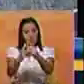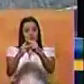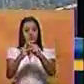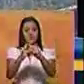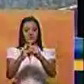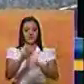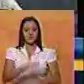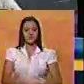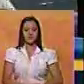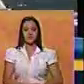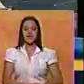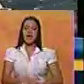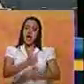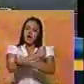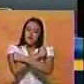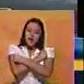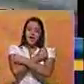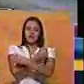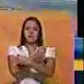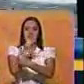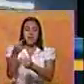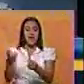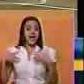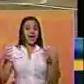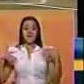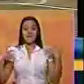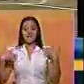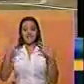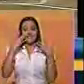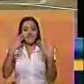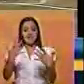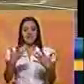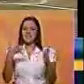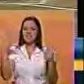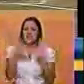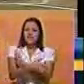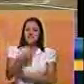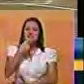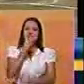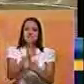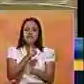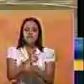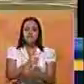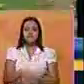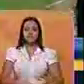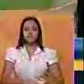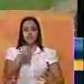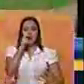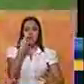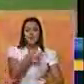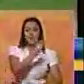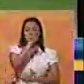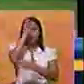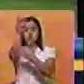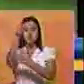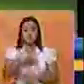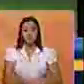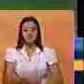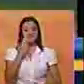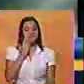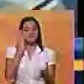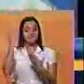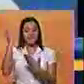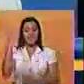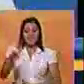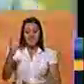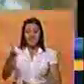acción hay parte del abrazo y la celebración. Nos vamos a las imágenes en lo que sería ya el encuentro. Johnny Damon conectando este cuadrangular por el jardín de